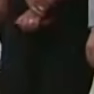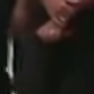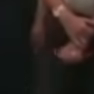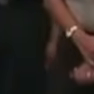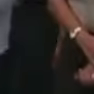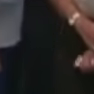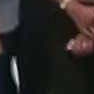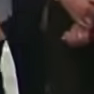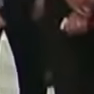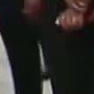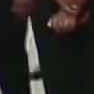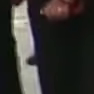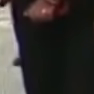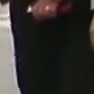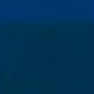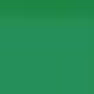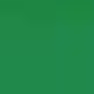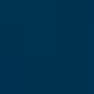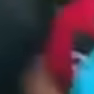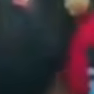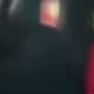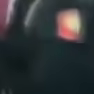el presidente Guillermo Lasso.